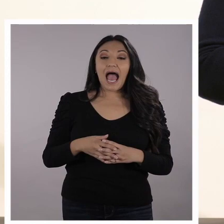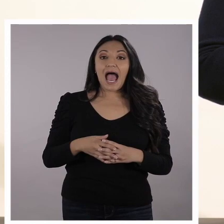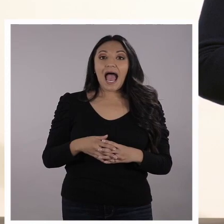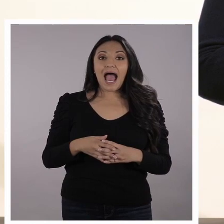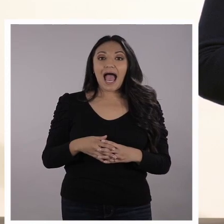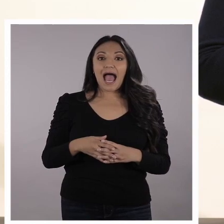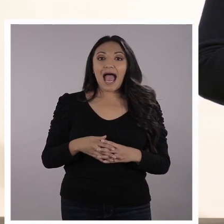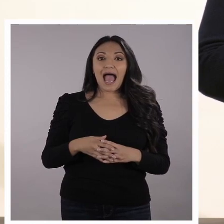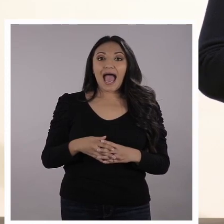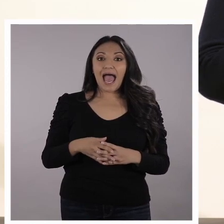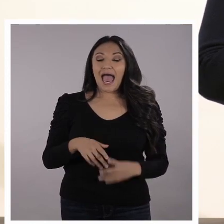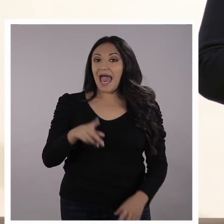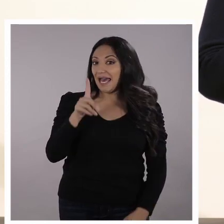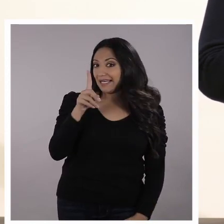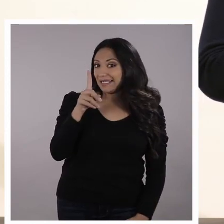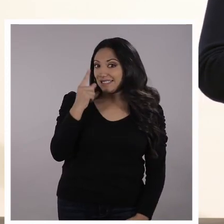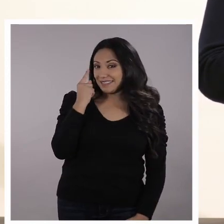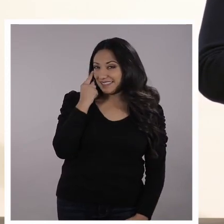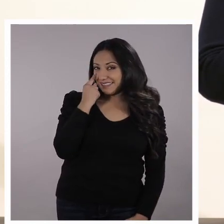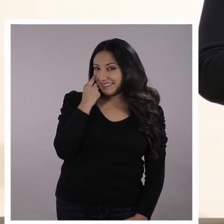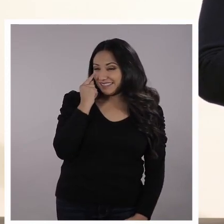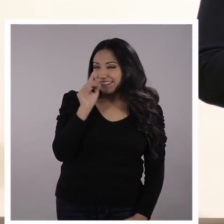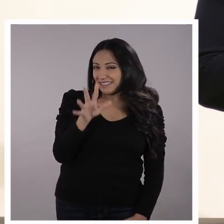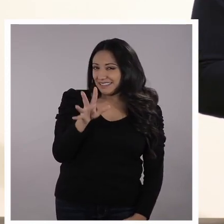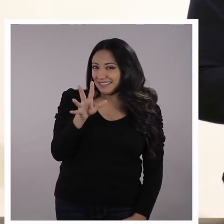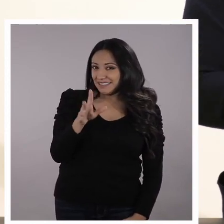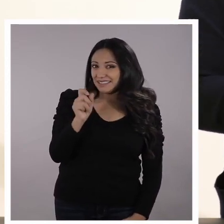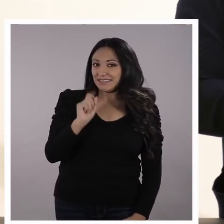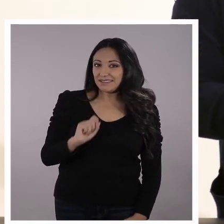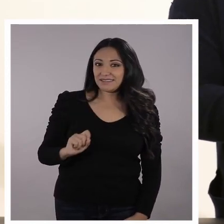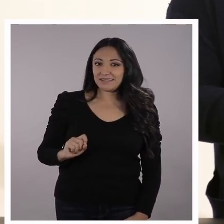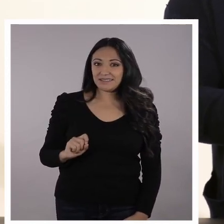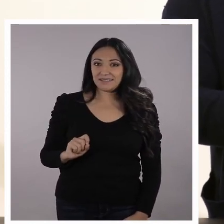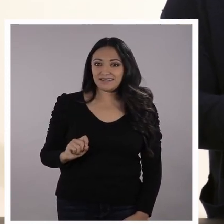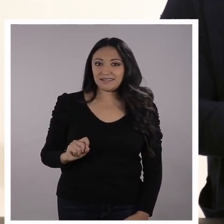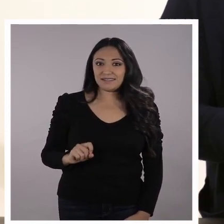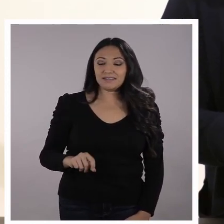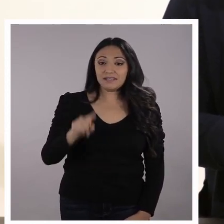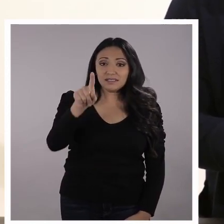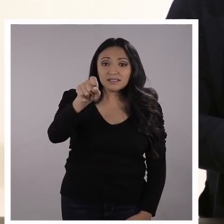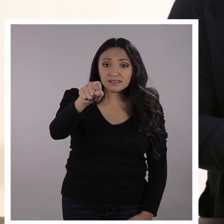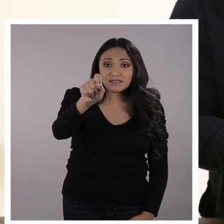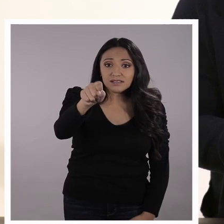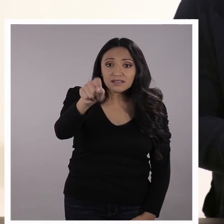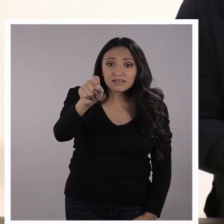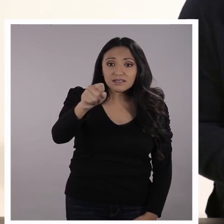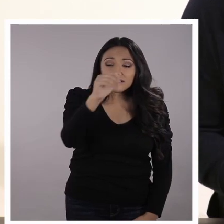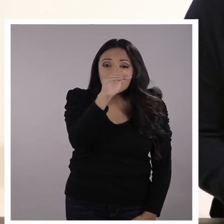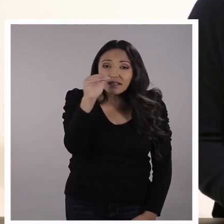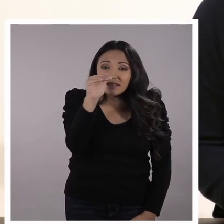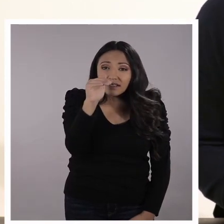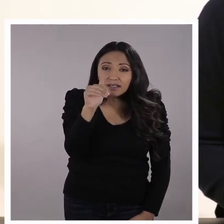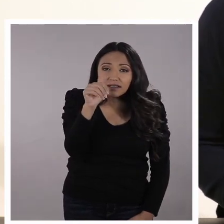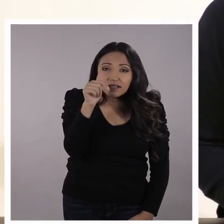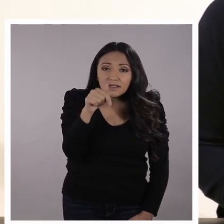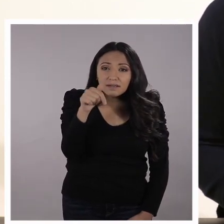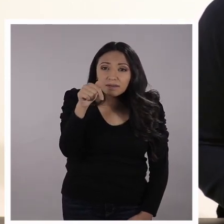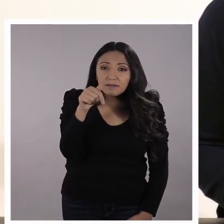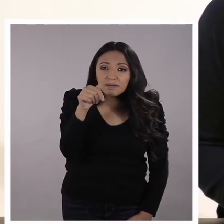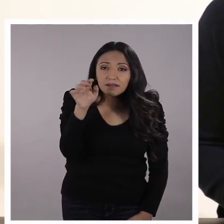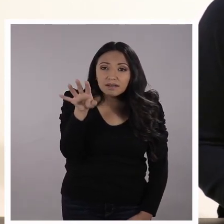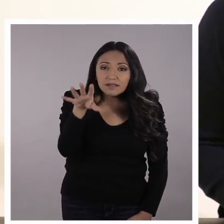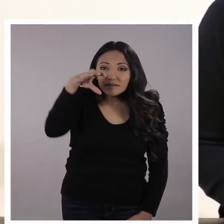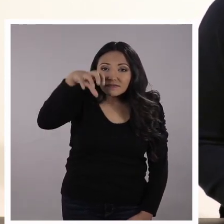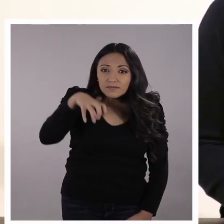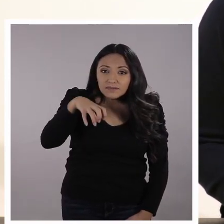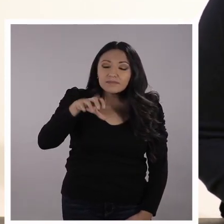tan. Oh, casi. Pero. Mira, no, sí, porque no, va tomando el peso. Espérenme, déjeme